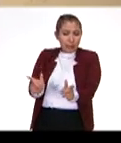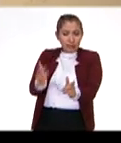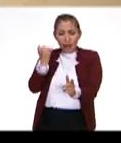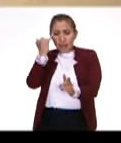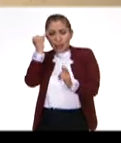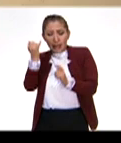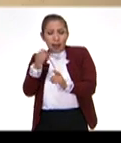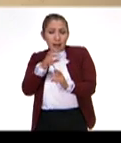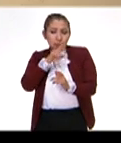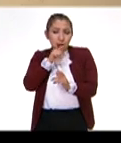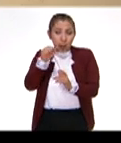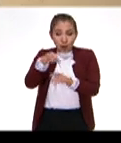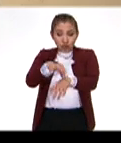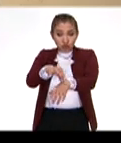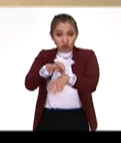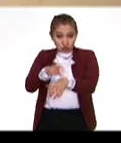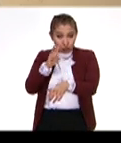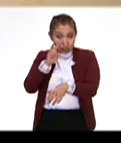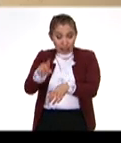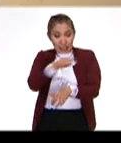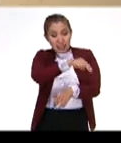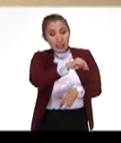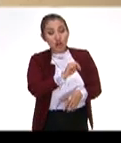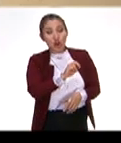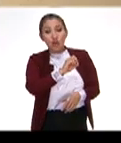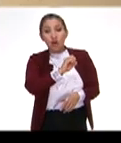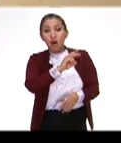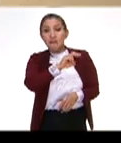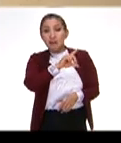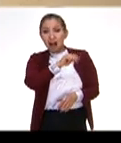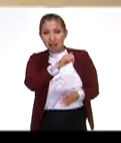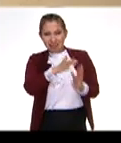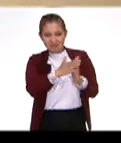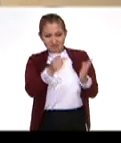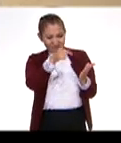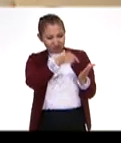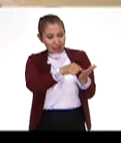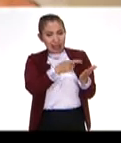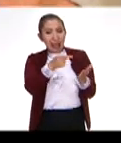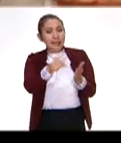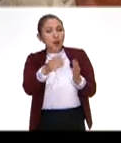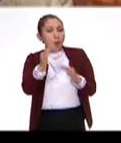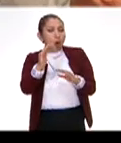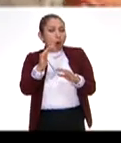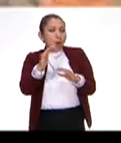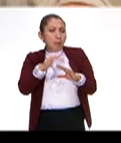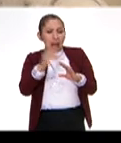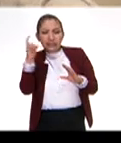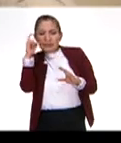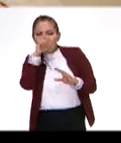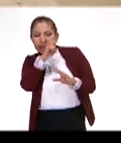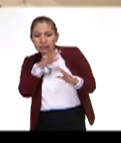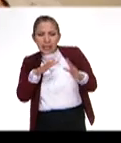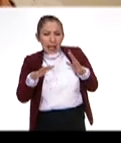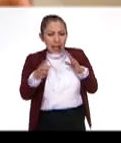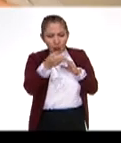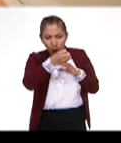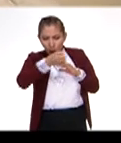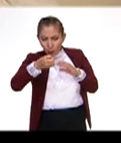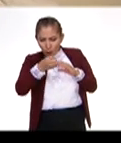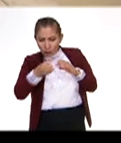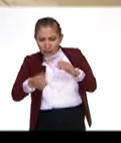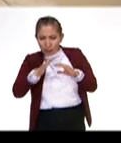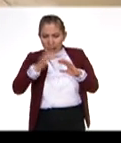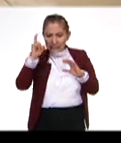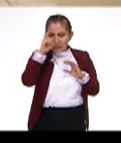El periodismo parte de un hecho real. Y en la novela, el texto es mucho más complejo. La estructura del texto es